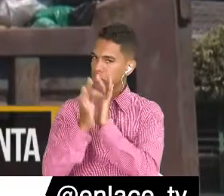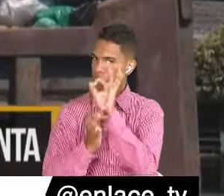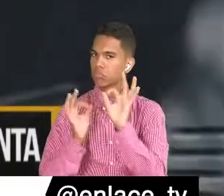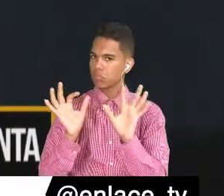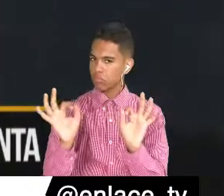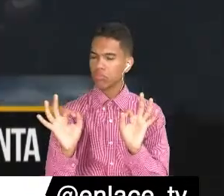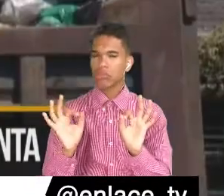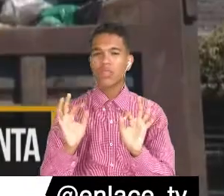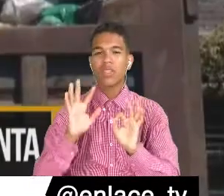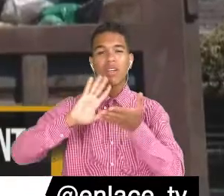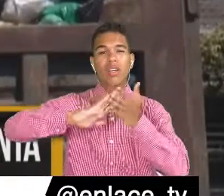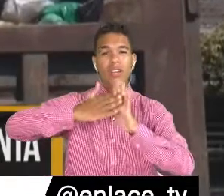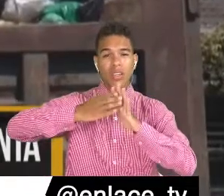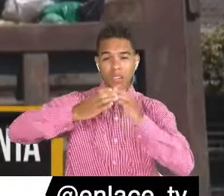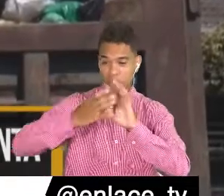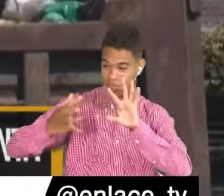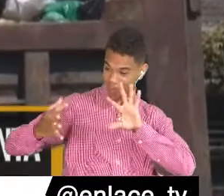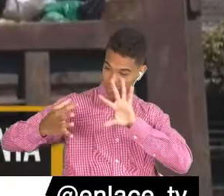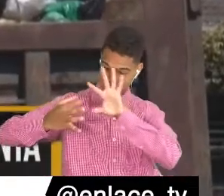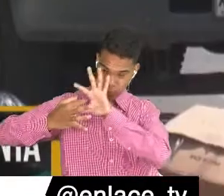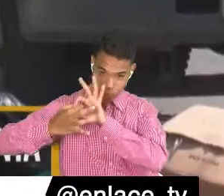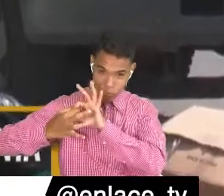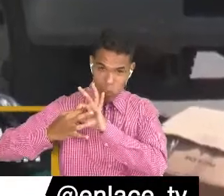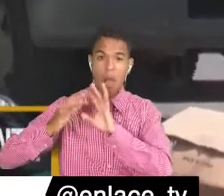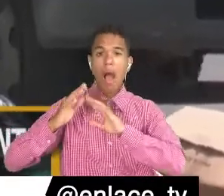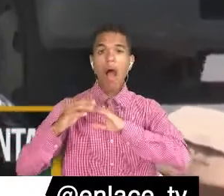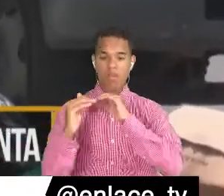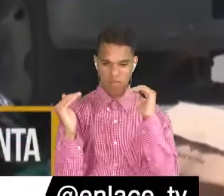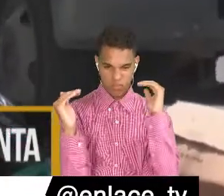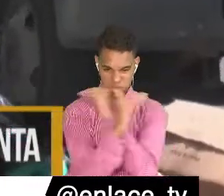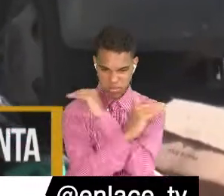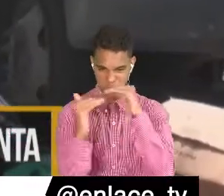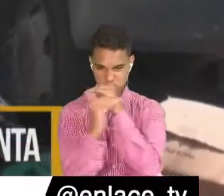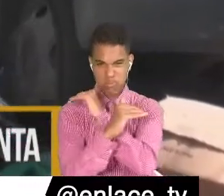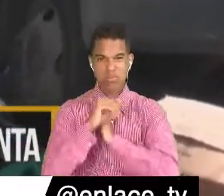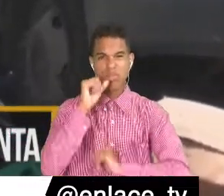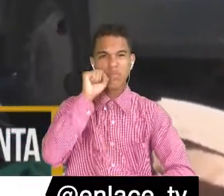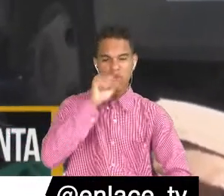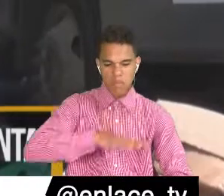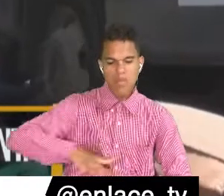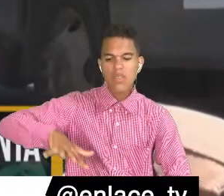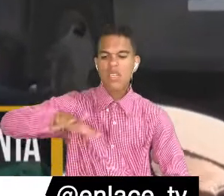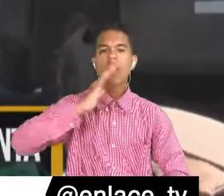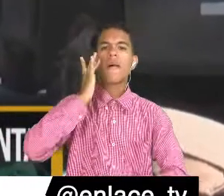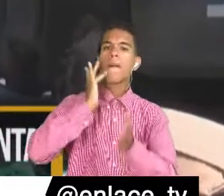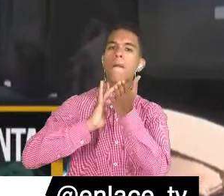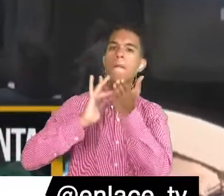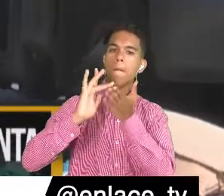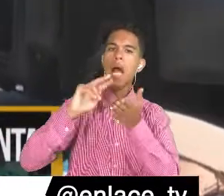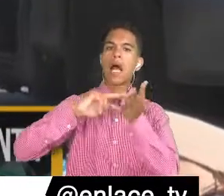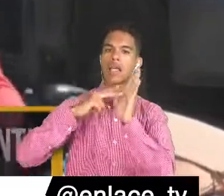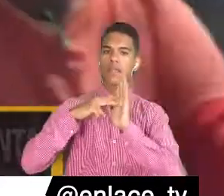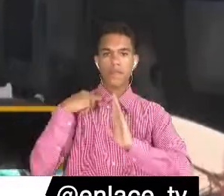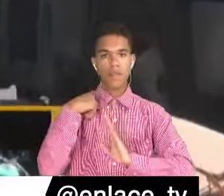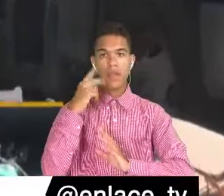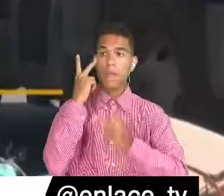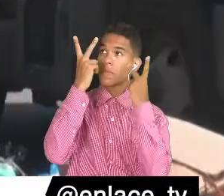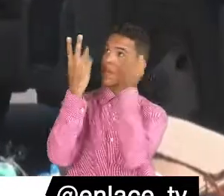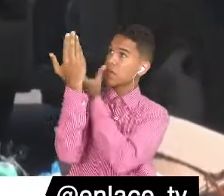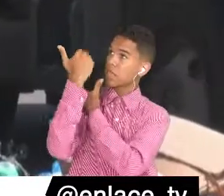de la comunidad es posible conservar las calles del municipio limpias y ordenadas para mostrar a propios extraños el mejor aspecto de